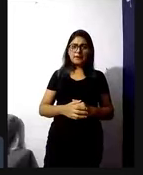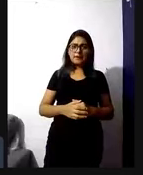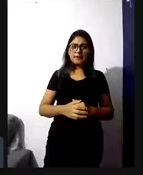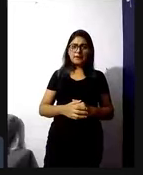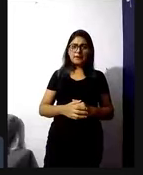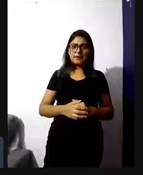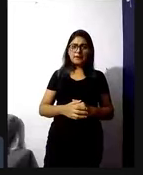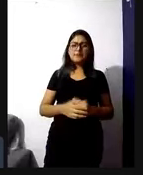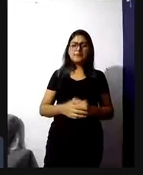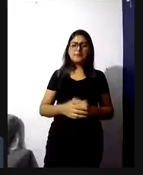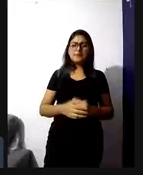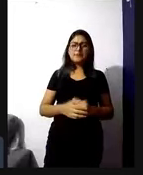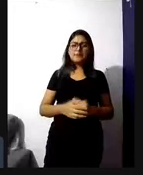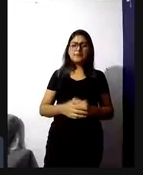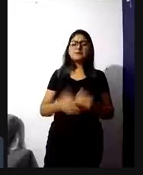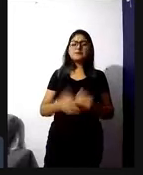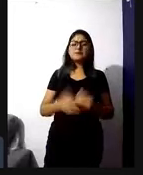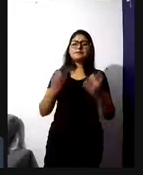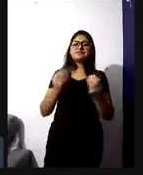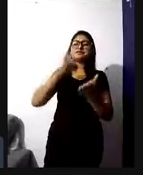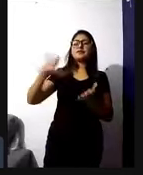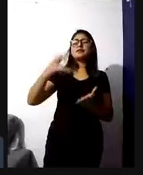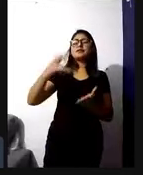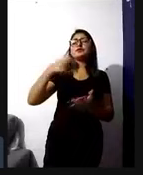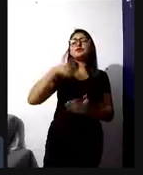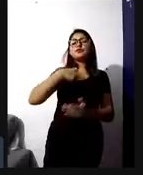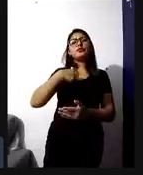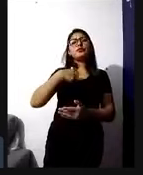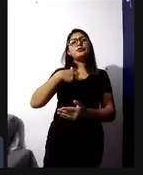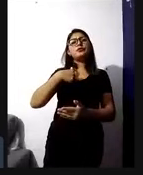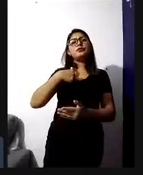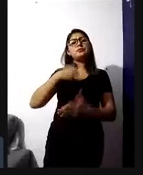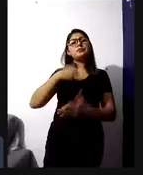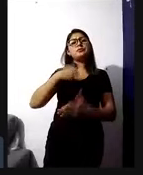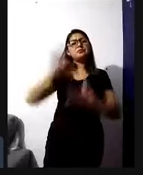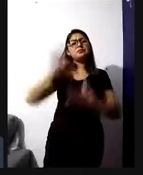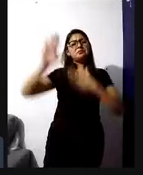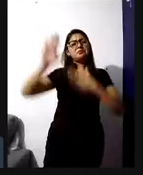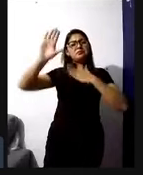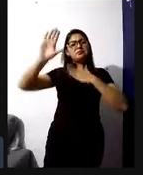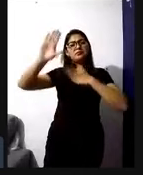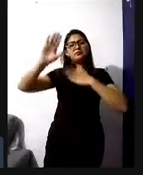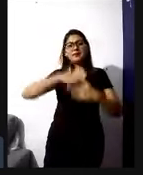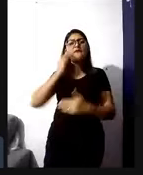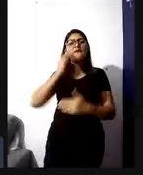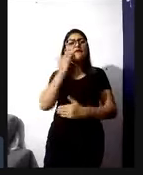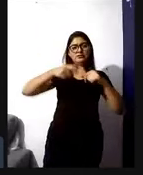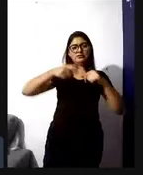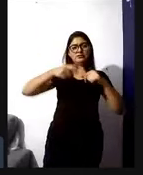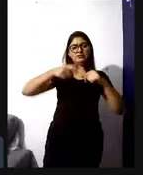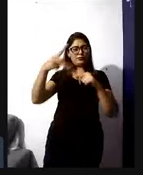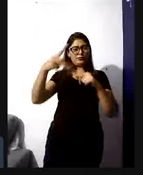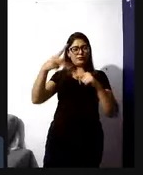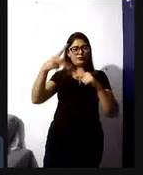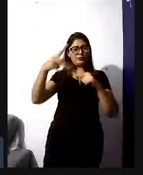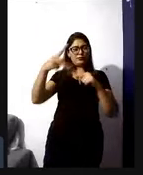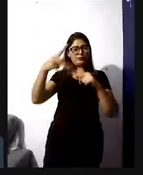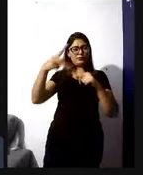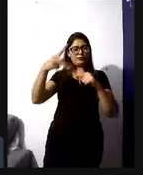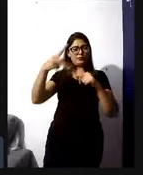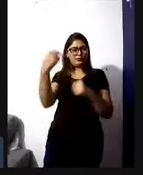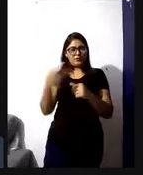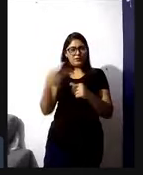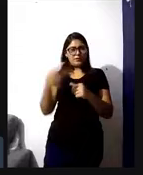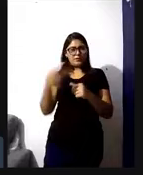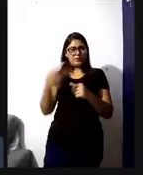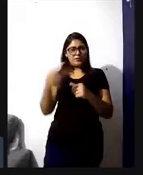no menciona cuál es, y dice que está teniendo problemas entre la familia porque